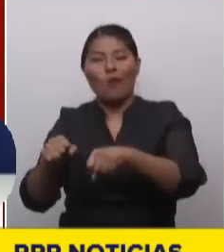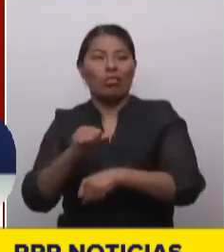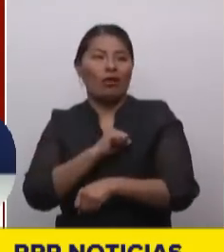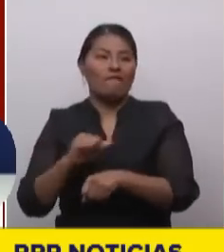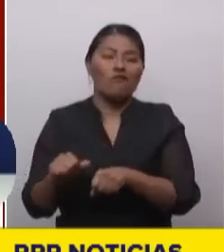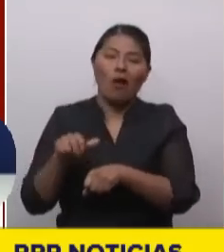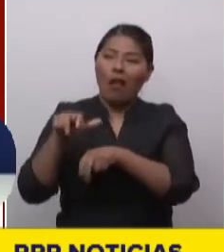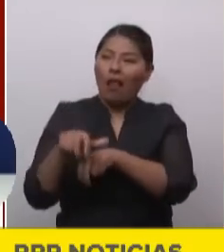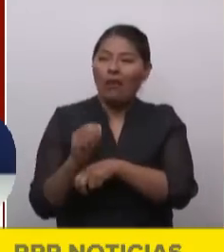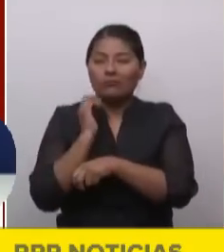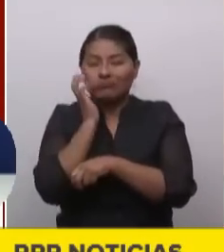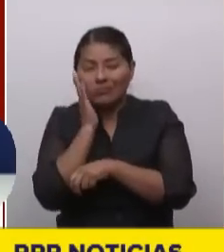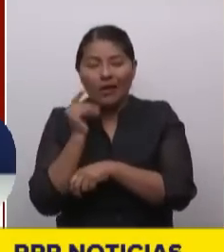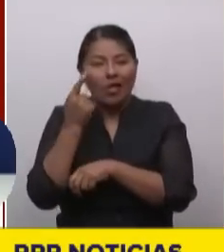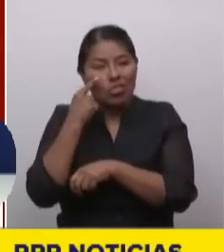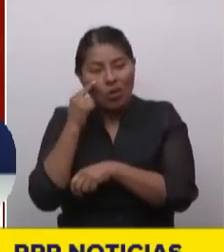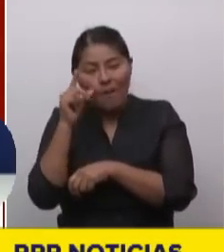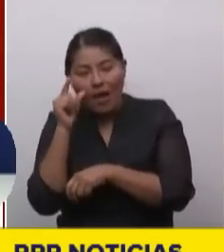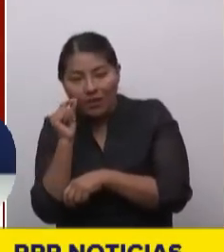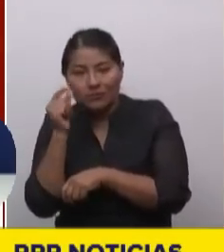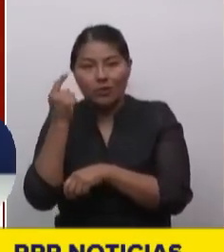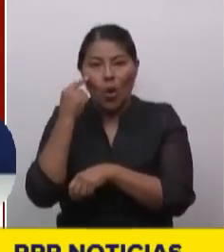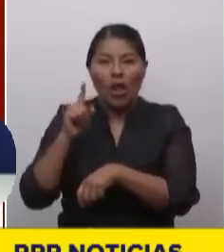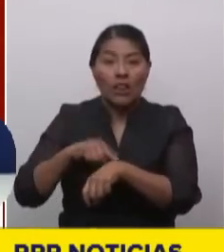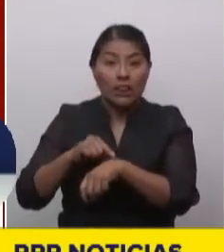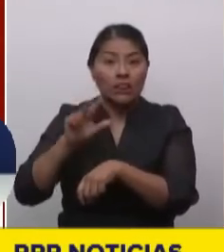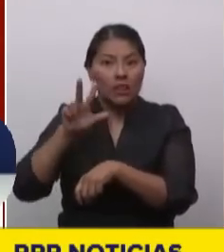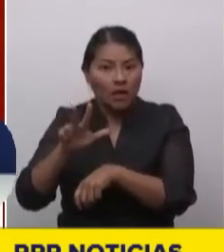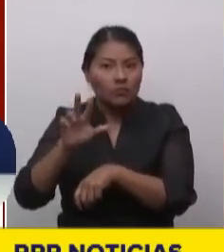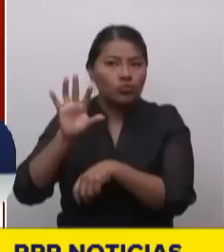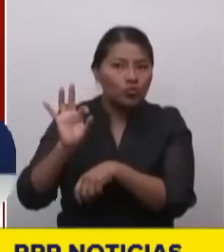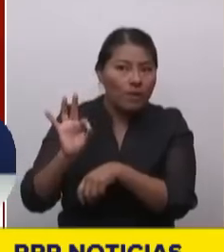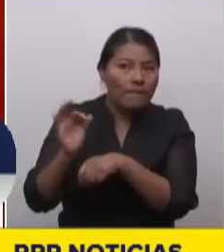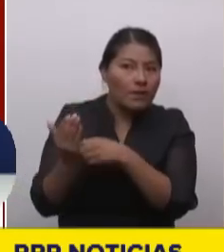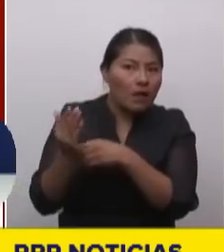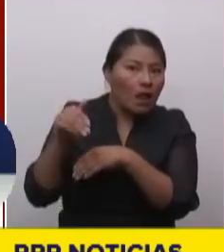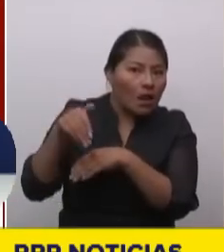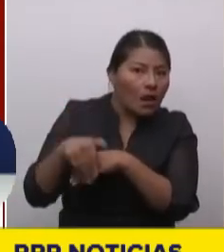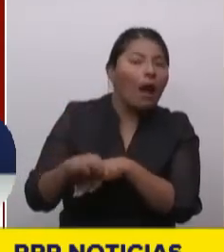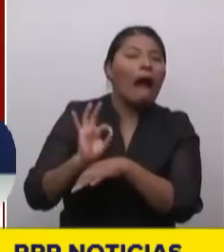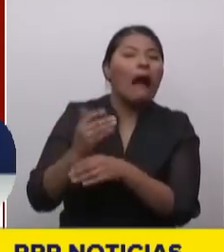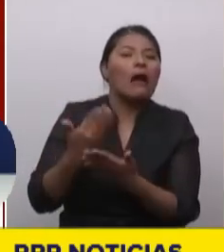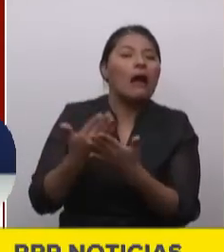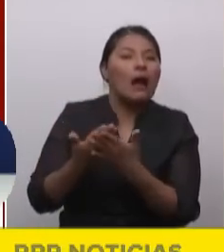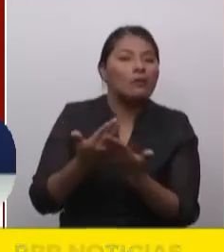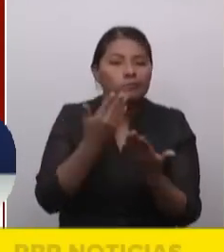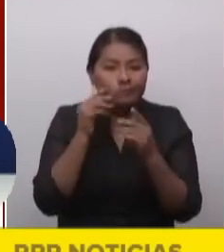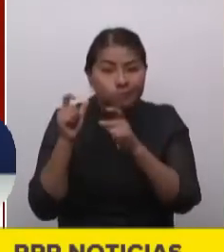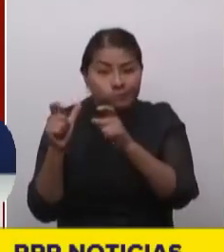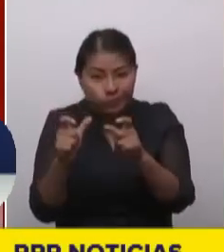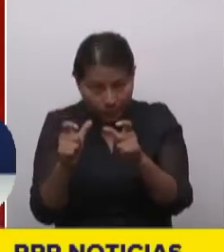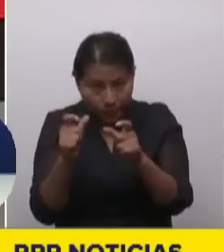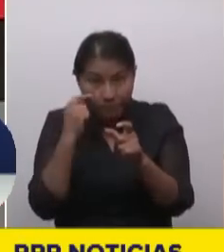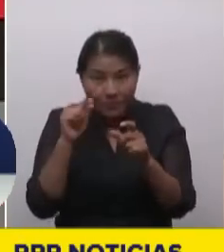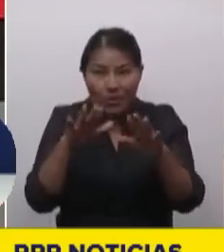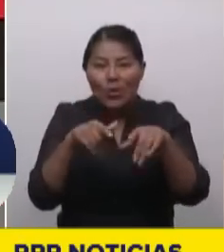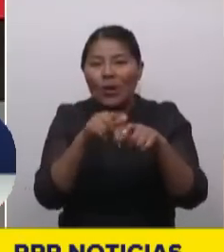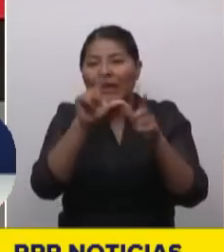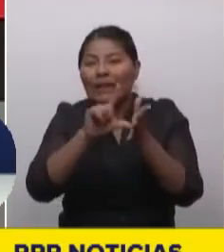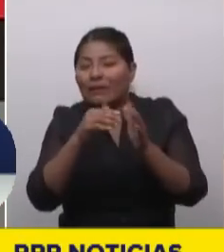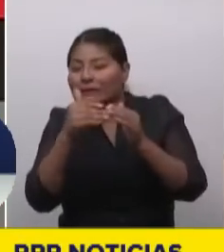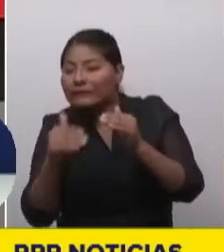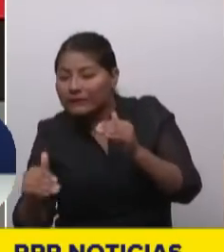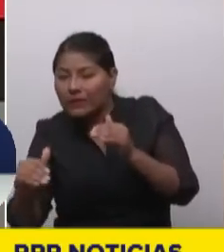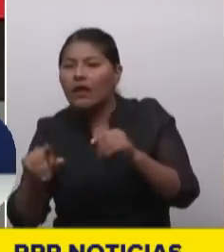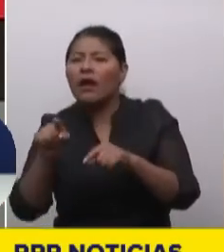o esté durmiendo. A las 3 de la mañana, a las 9 de la noche, pero en todo Lima. Hablo de las partes altas, las partes bajas de Lima. Tiempo, y quizás después me